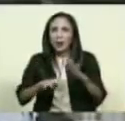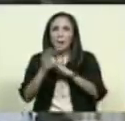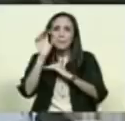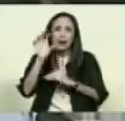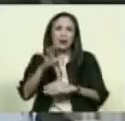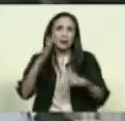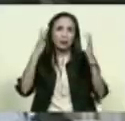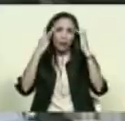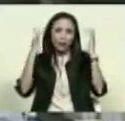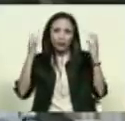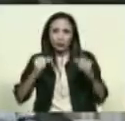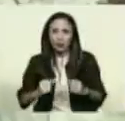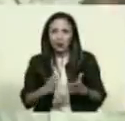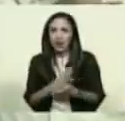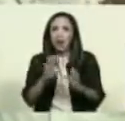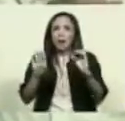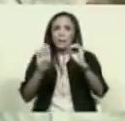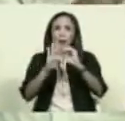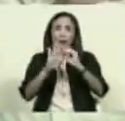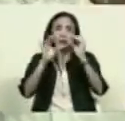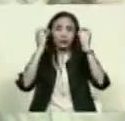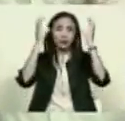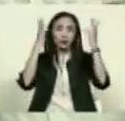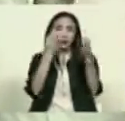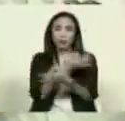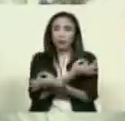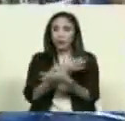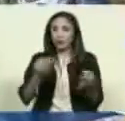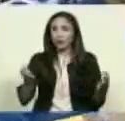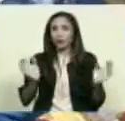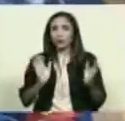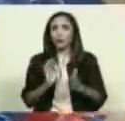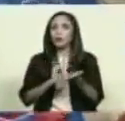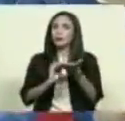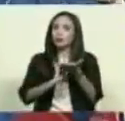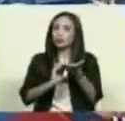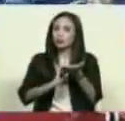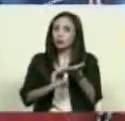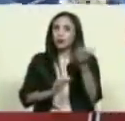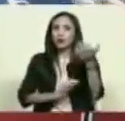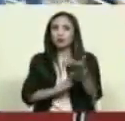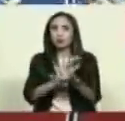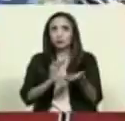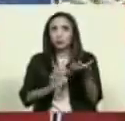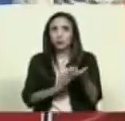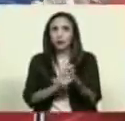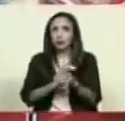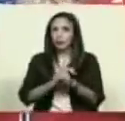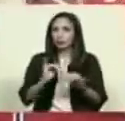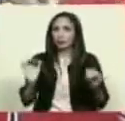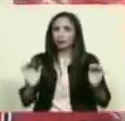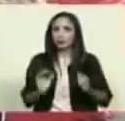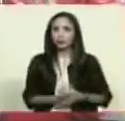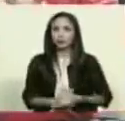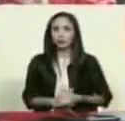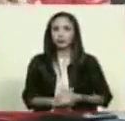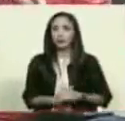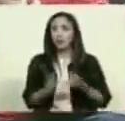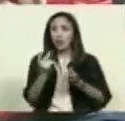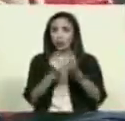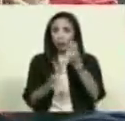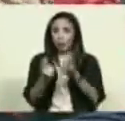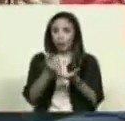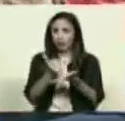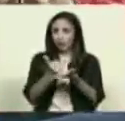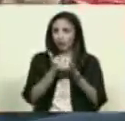Nosotros estamos marcando la pauta. Para bien del país, este año va a ser un año de recuperación económica y